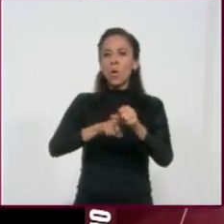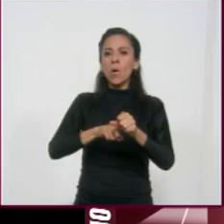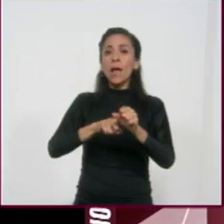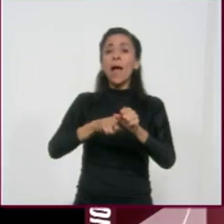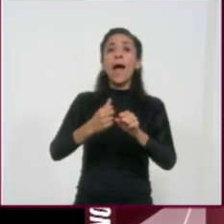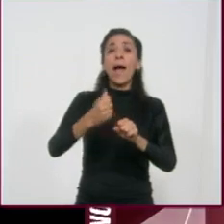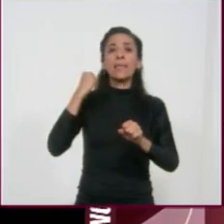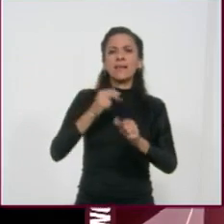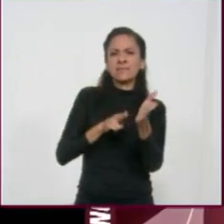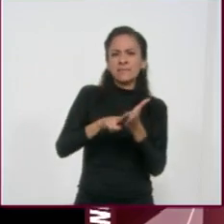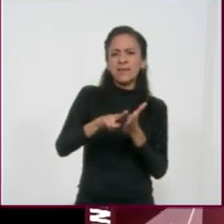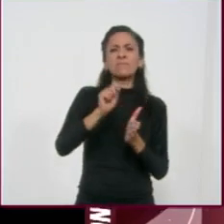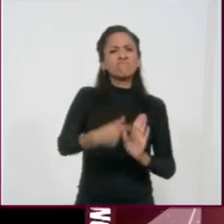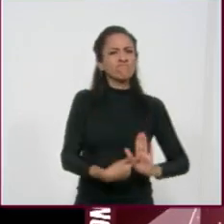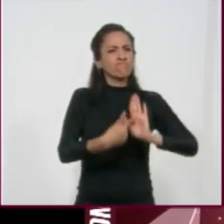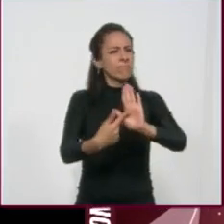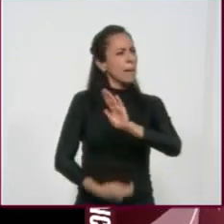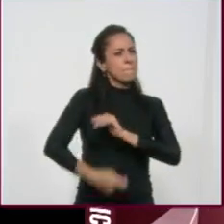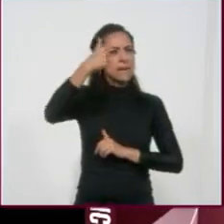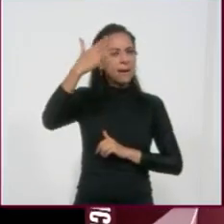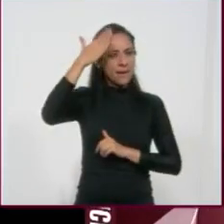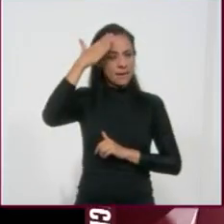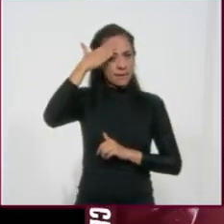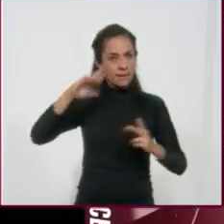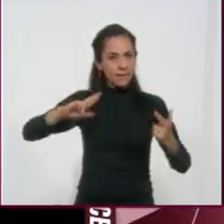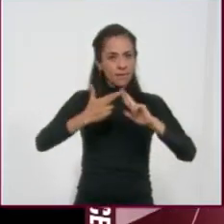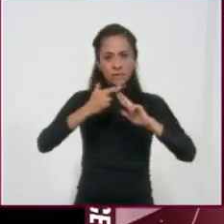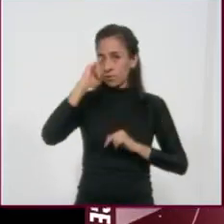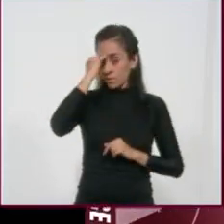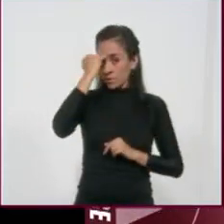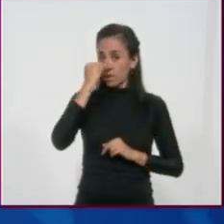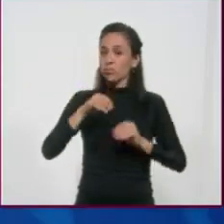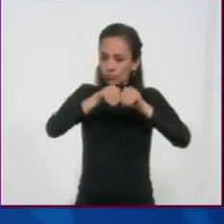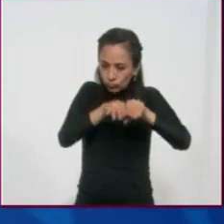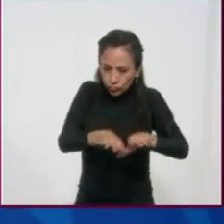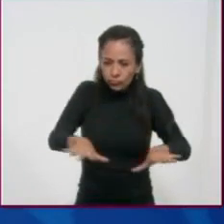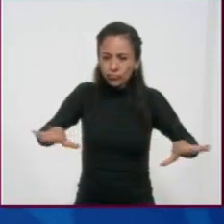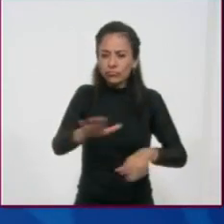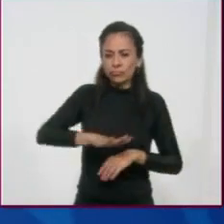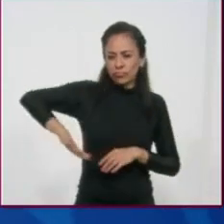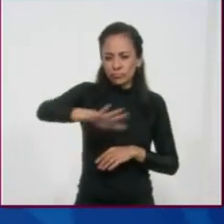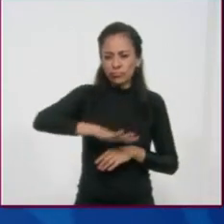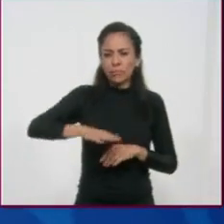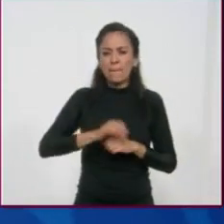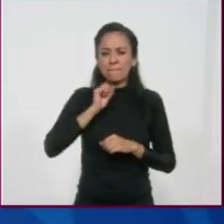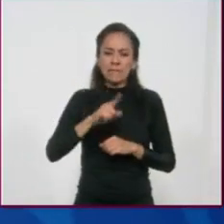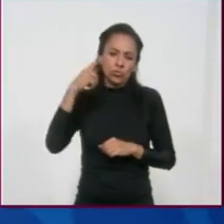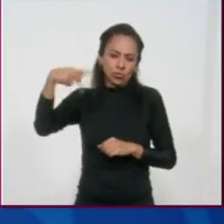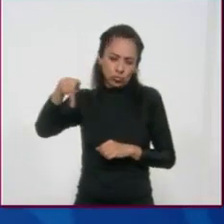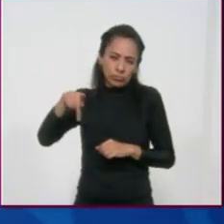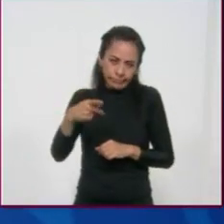del primer líder religioso indio que difundió la doctrina Vasanta en Occidente. Hacemos las obras de títeres